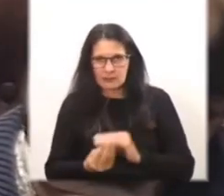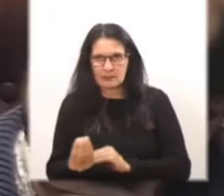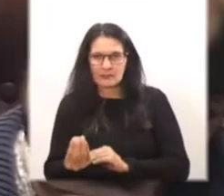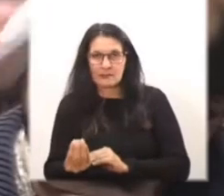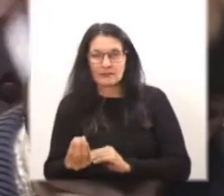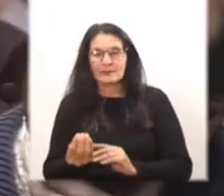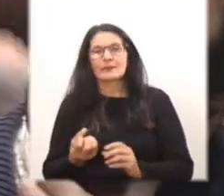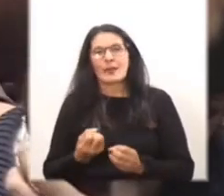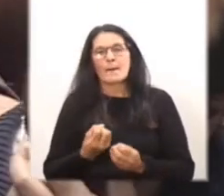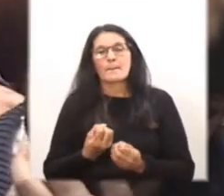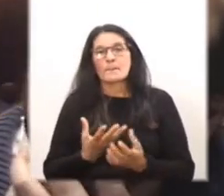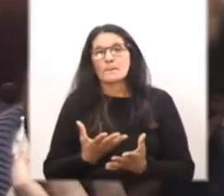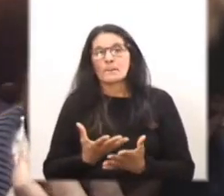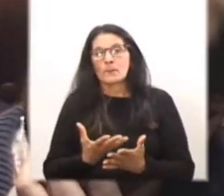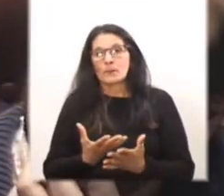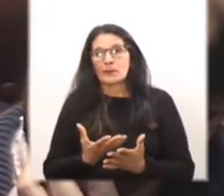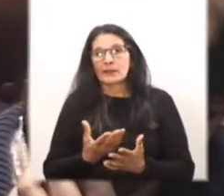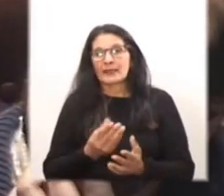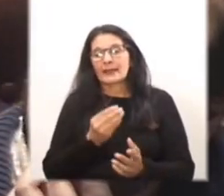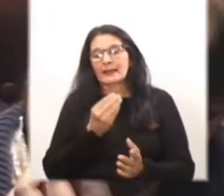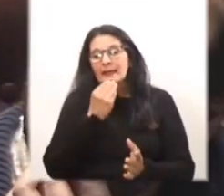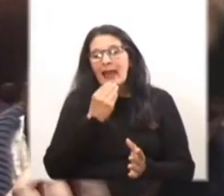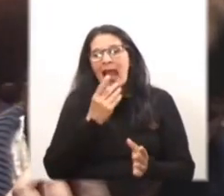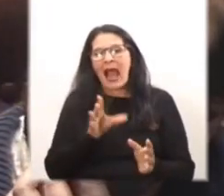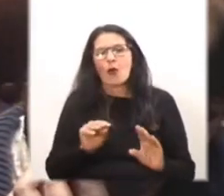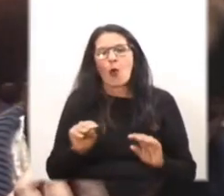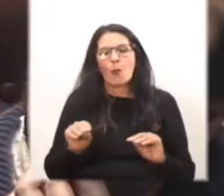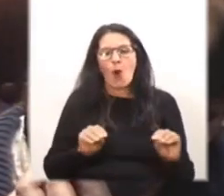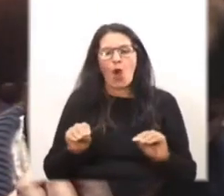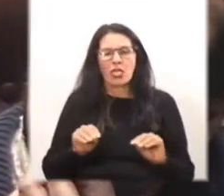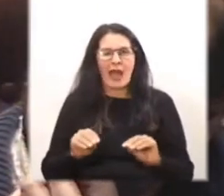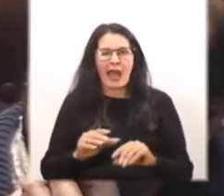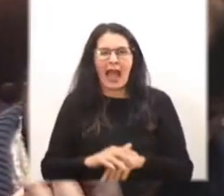Porque para